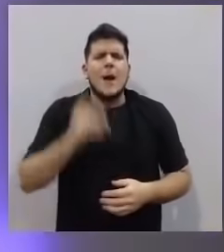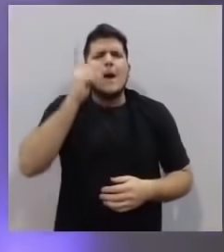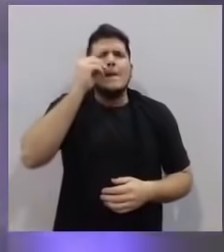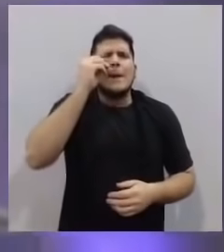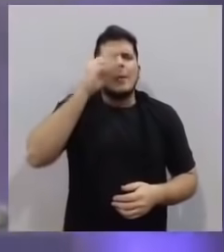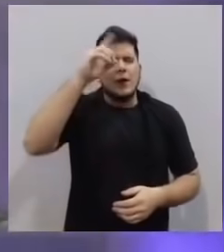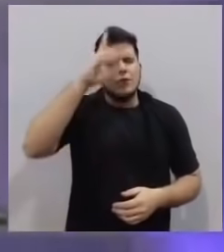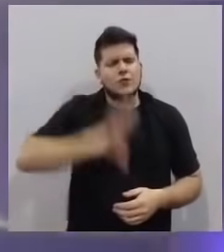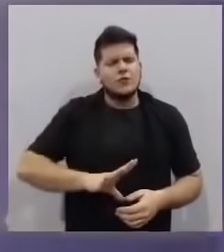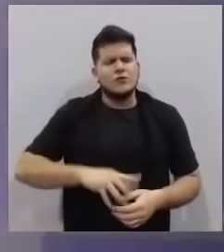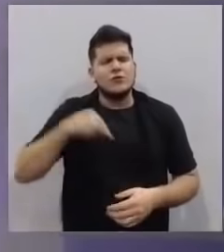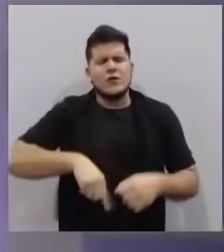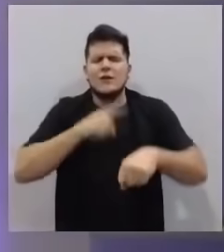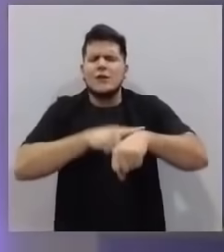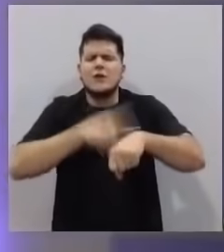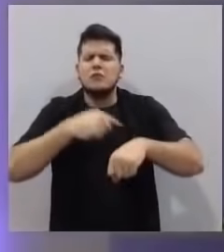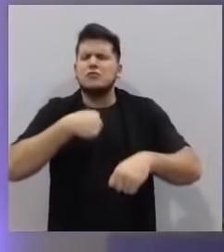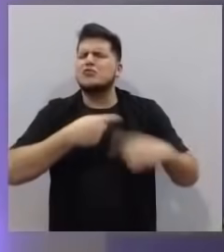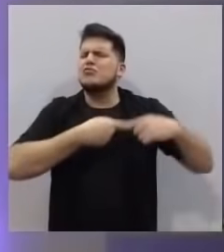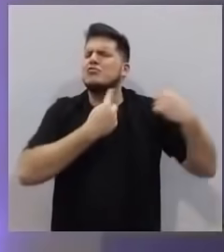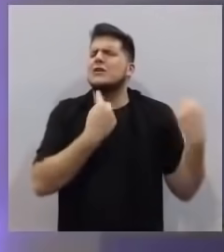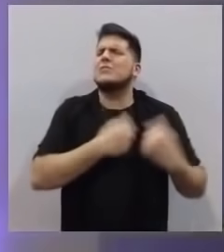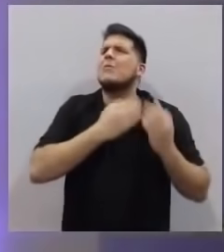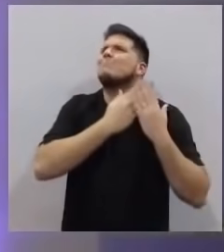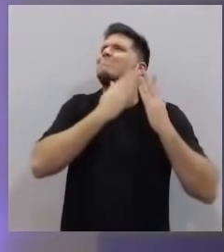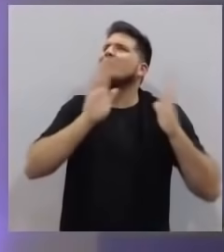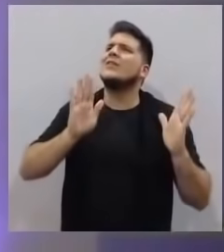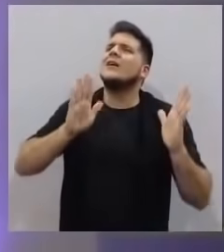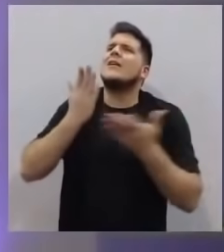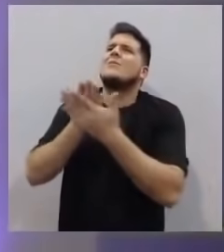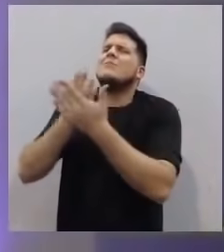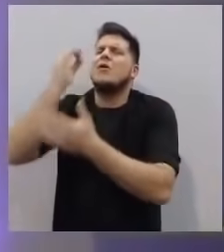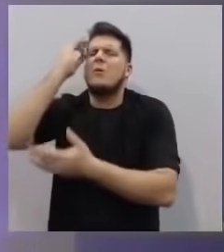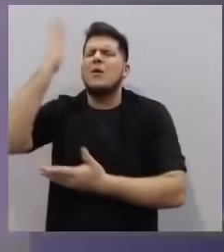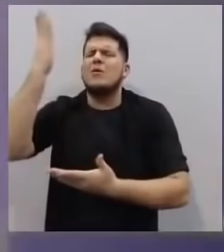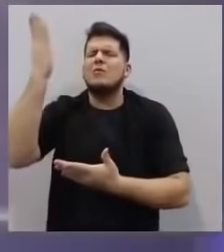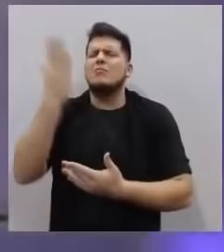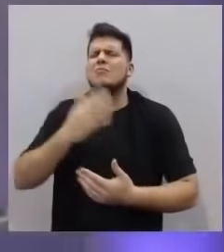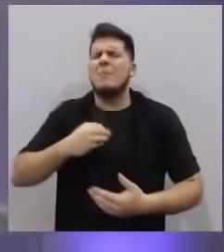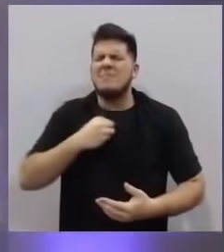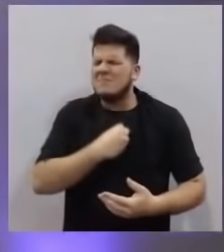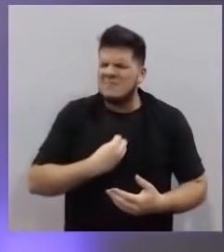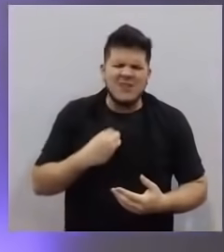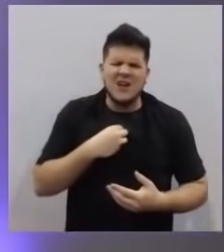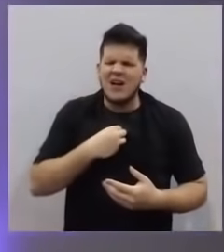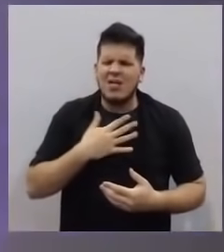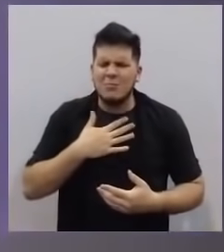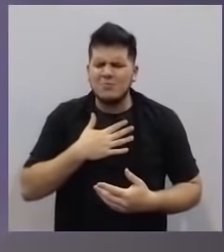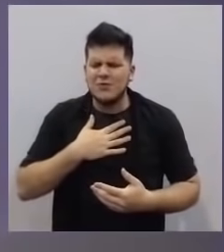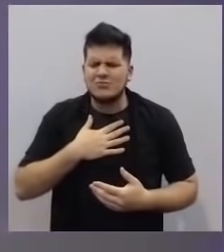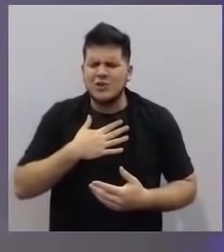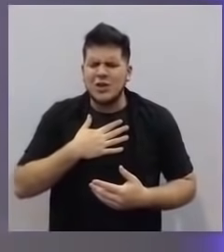corazón te pido perdón por mis pecados y te recibo jesus como mi